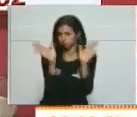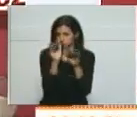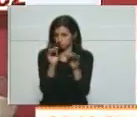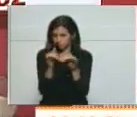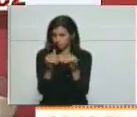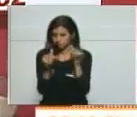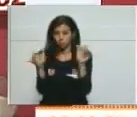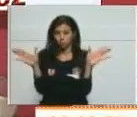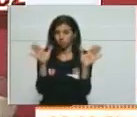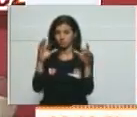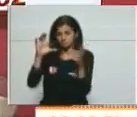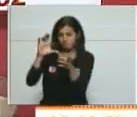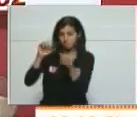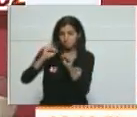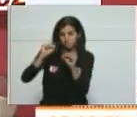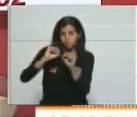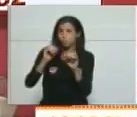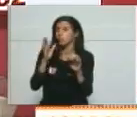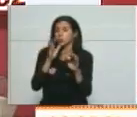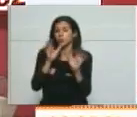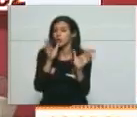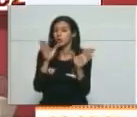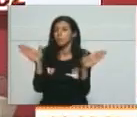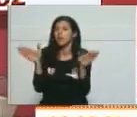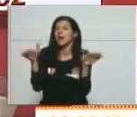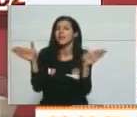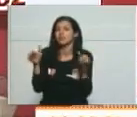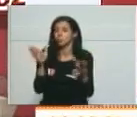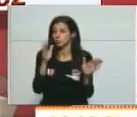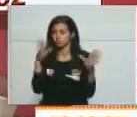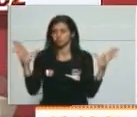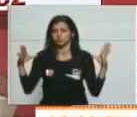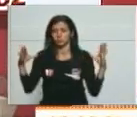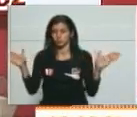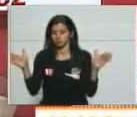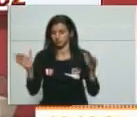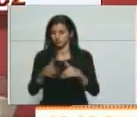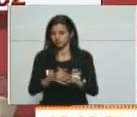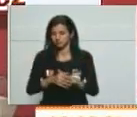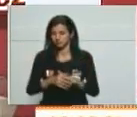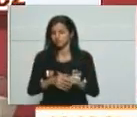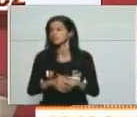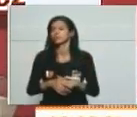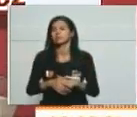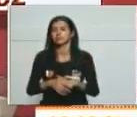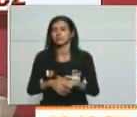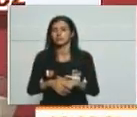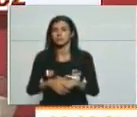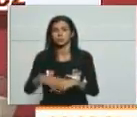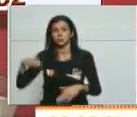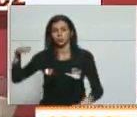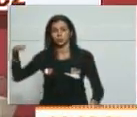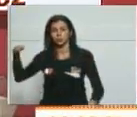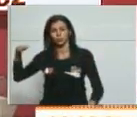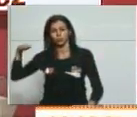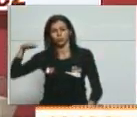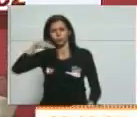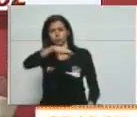planee, resulta inconsistente la tesis de que pueda mantener un movimiento rectilíneo uniforme,